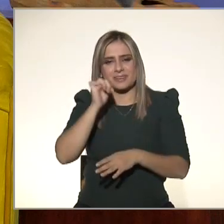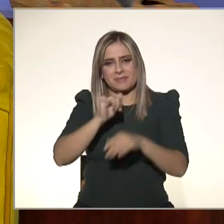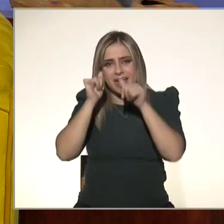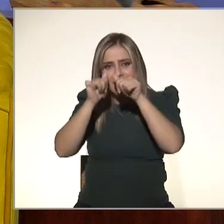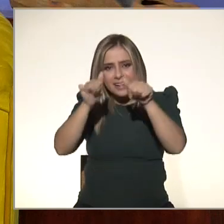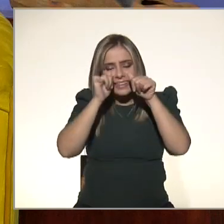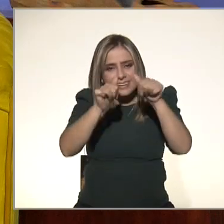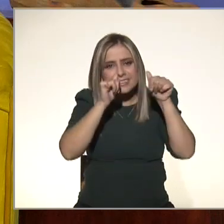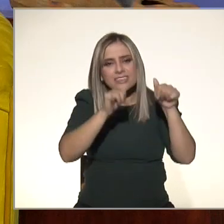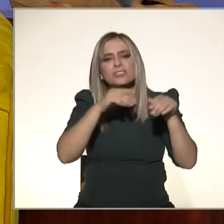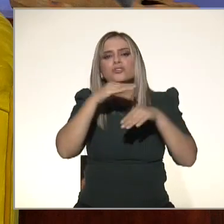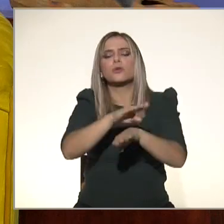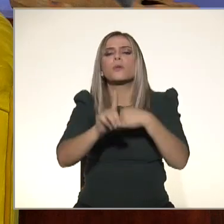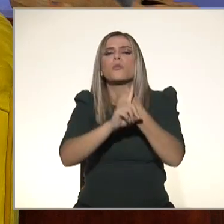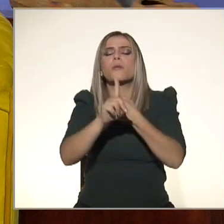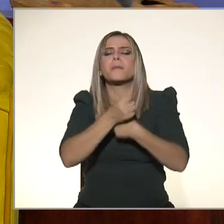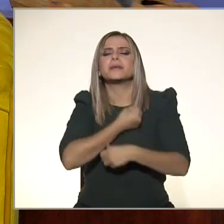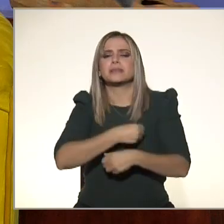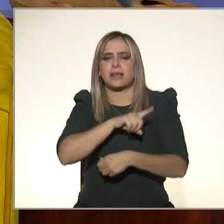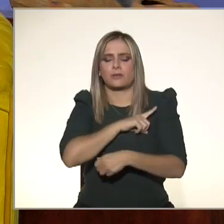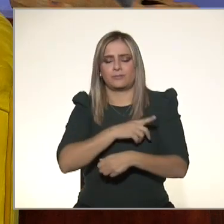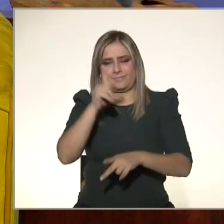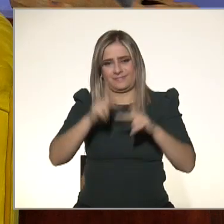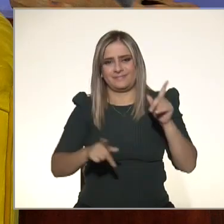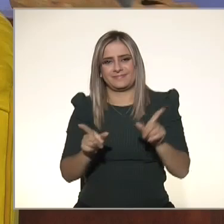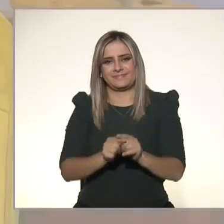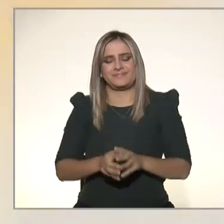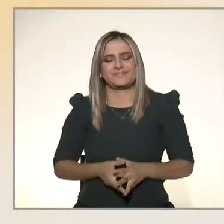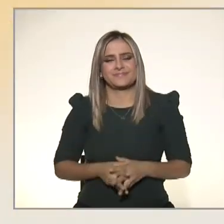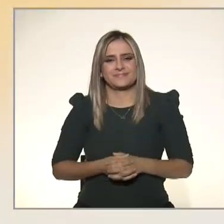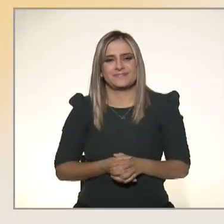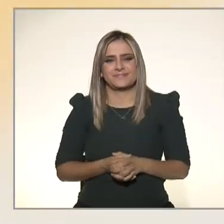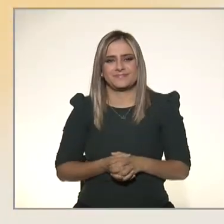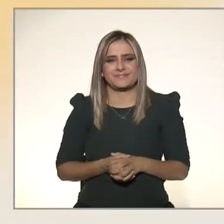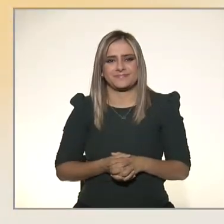los principales problemas de salud. Vamos al corte y regresamos.